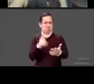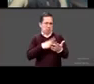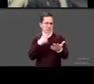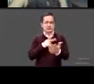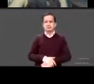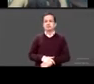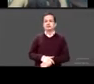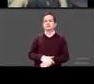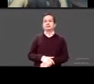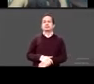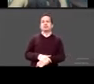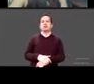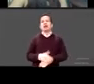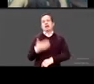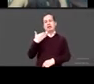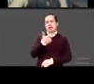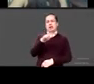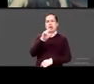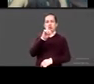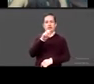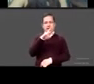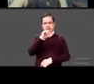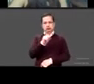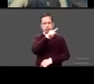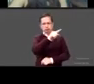Y como lo decía Gaudencio, también hay que tener en cuenta